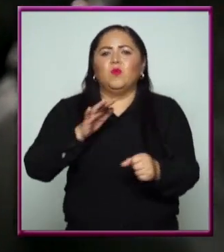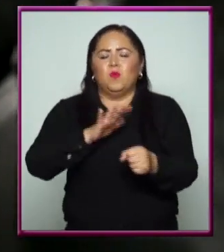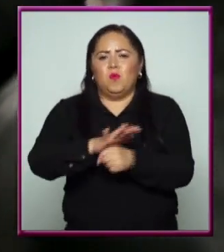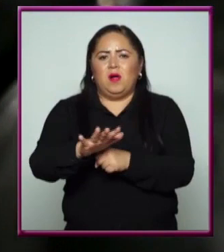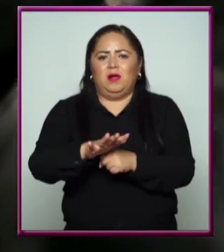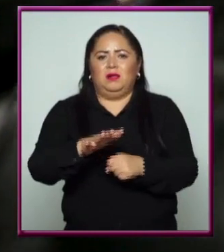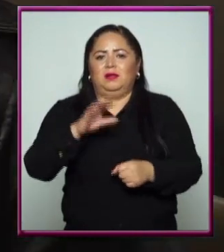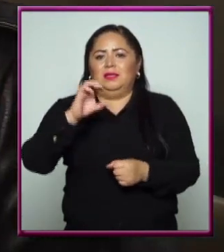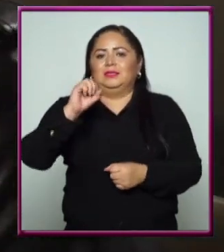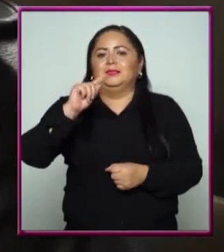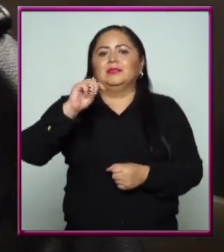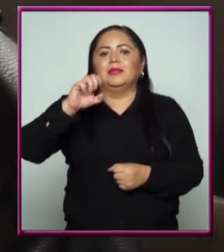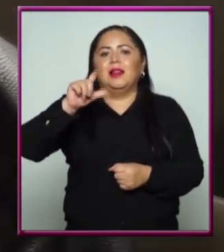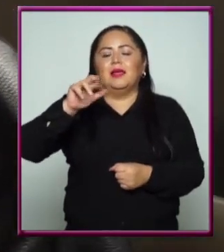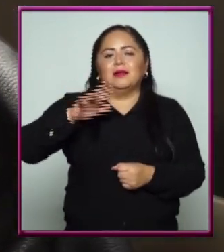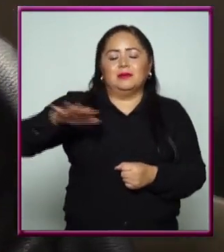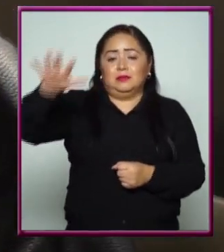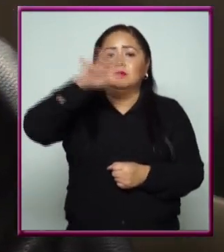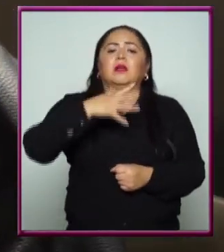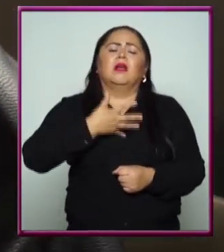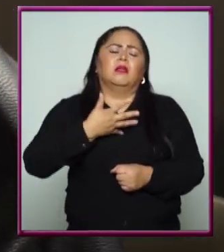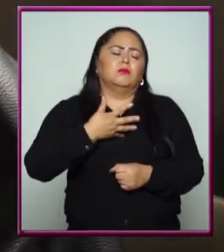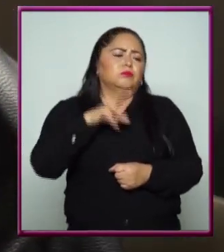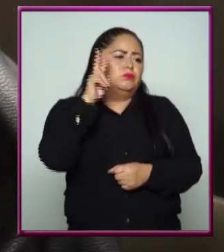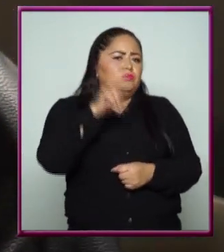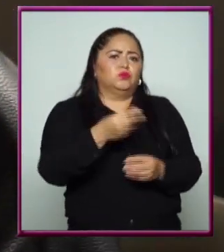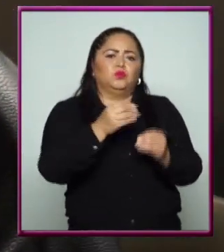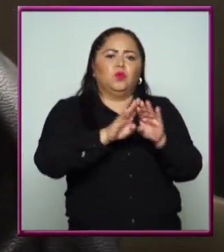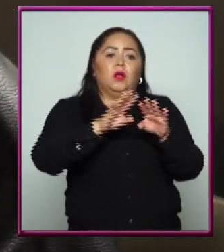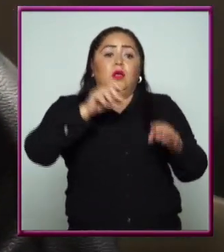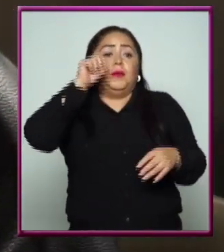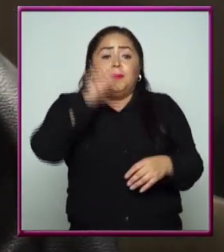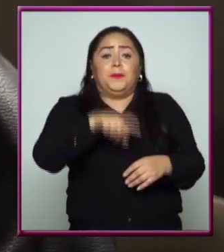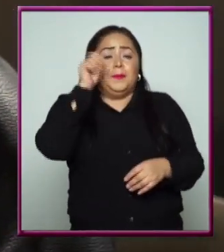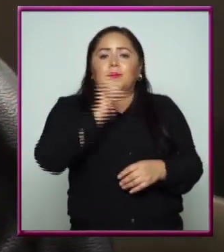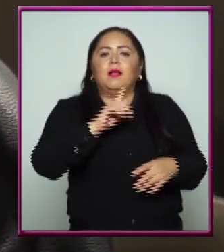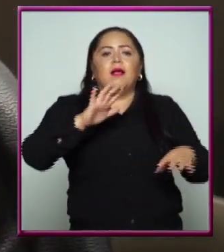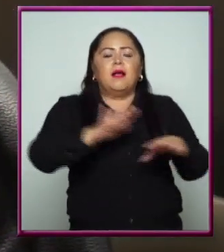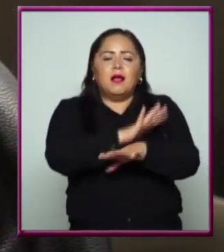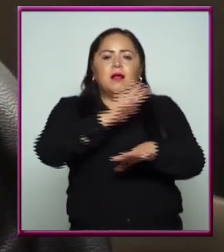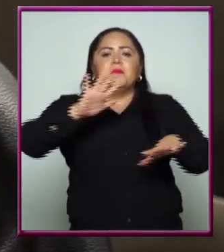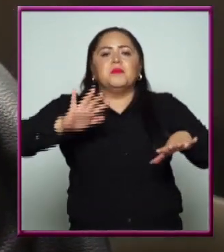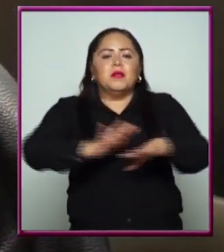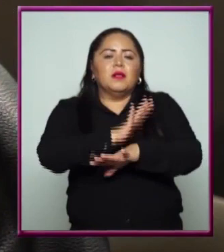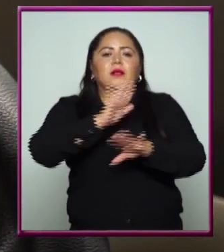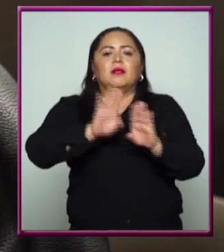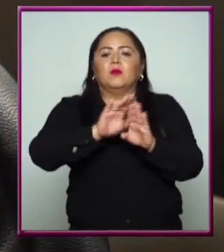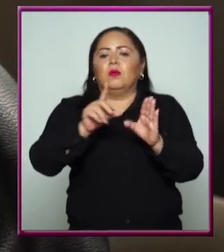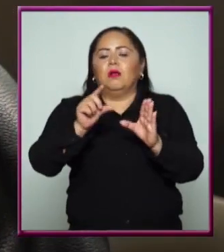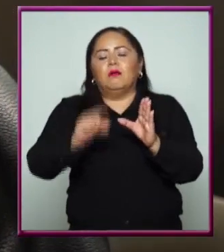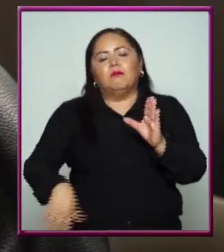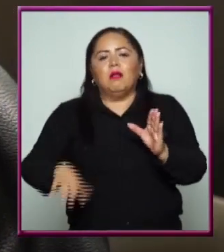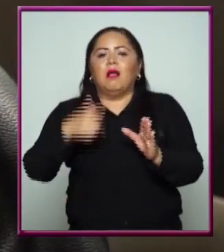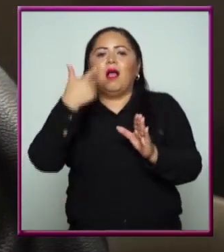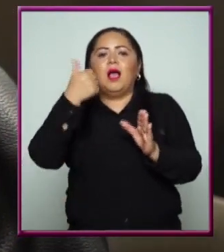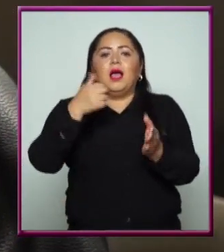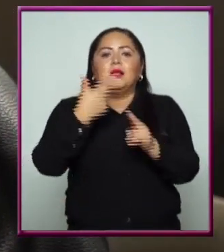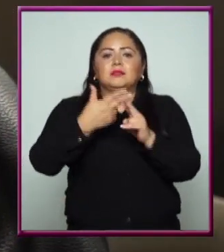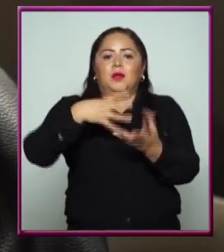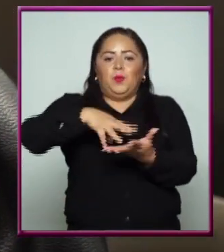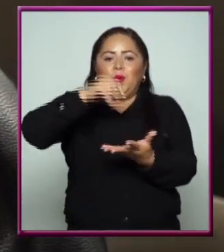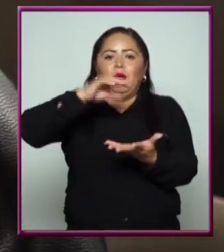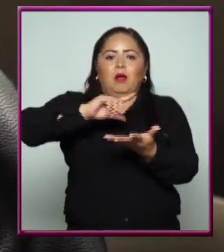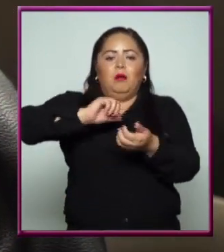medio interestelar, ¿sí? Entonces hay todo un ciclo en el que este gas y